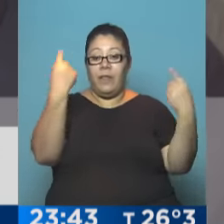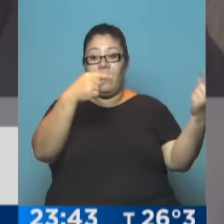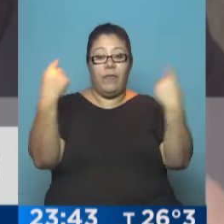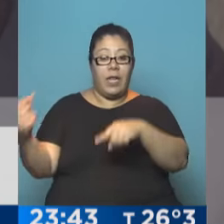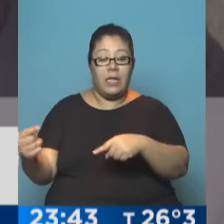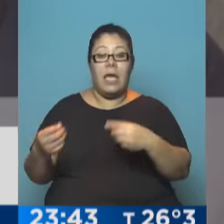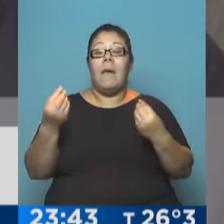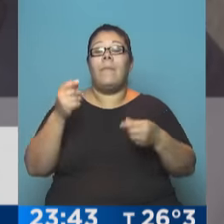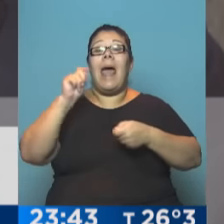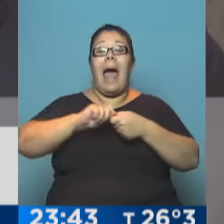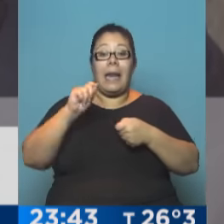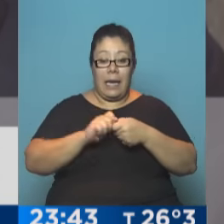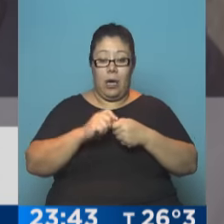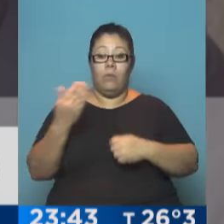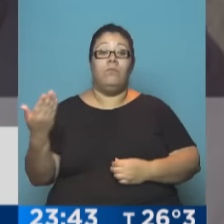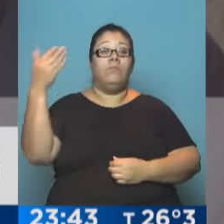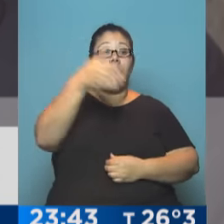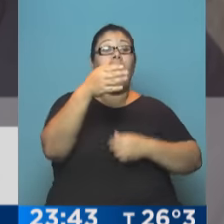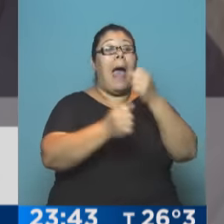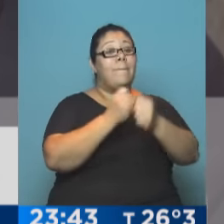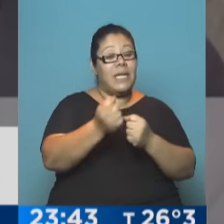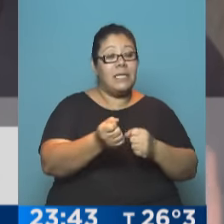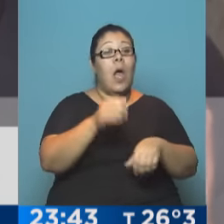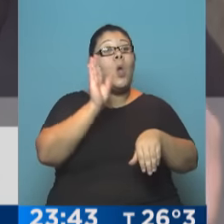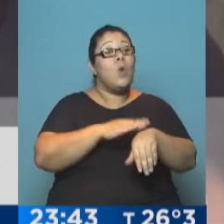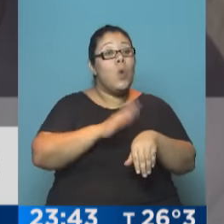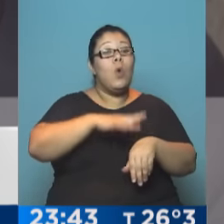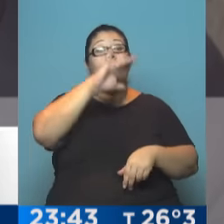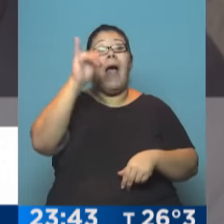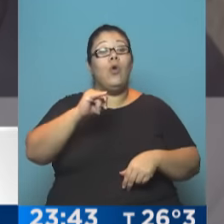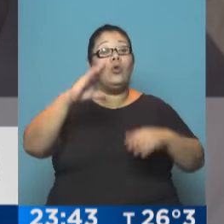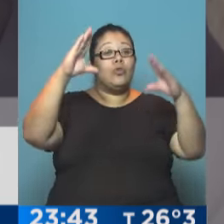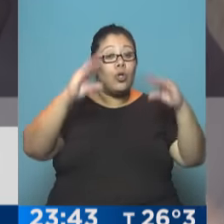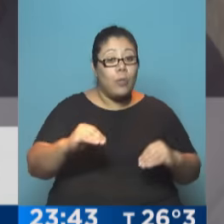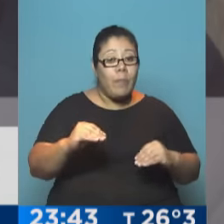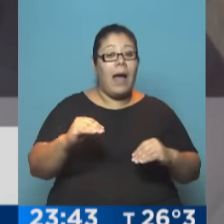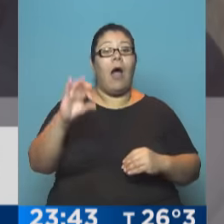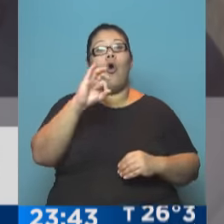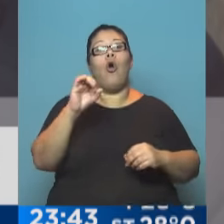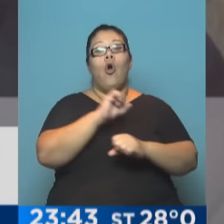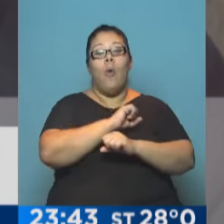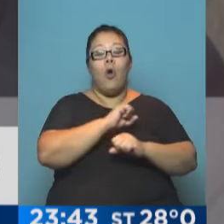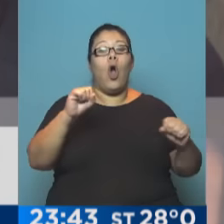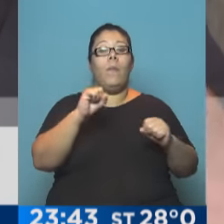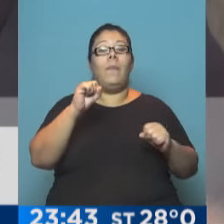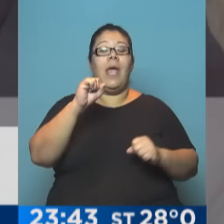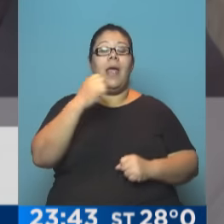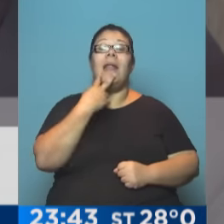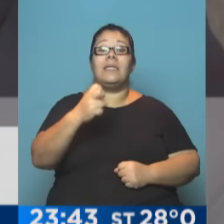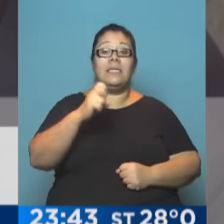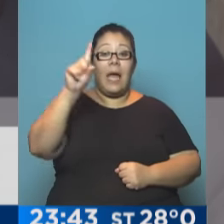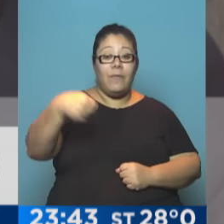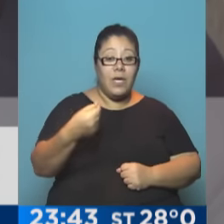arreglo, presentarse en la empresa y decirle, mire, se quemó por alta tensión o por un golpe de electricidad fuerte